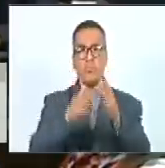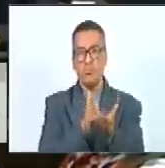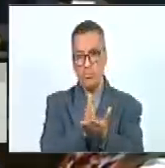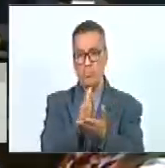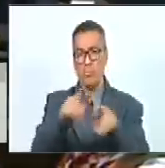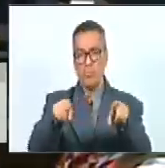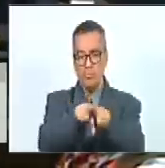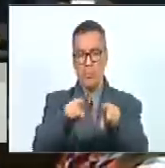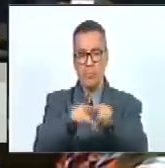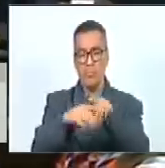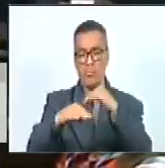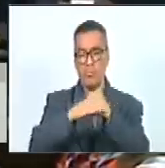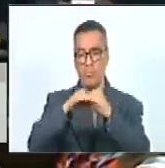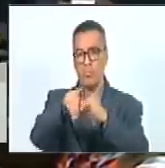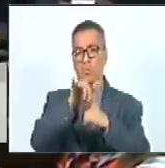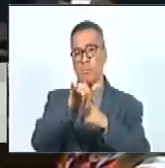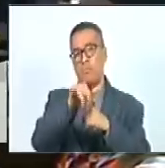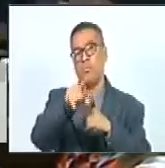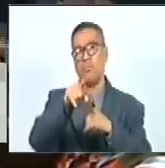la rectora,